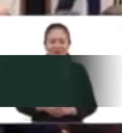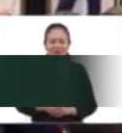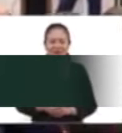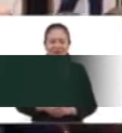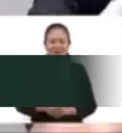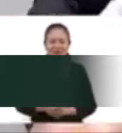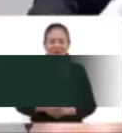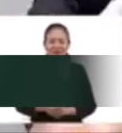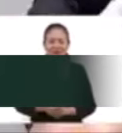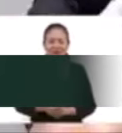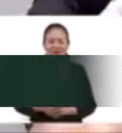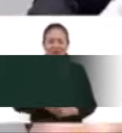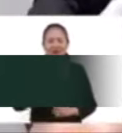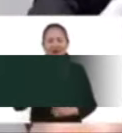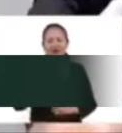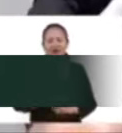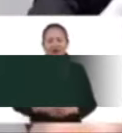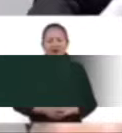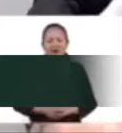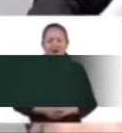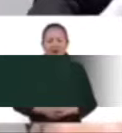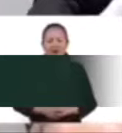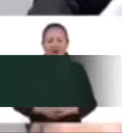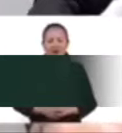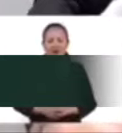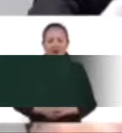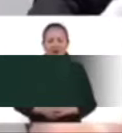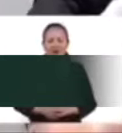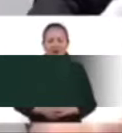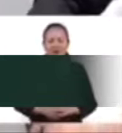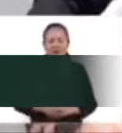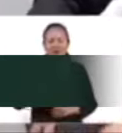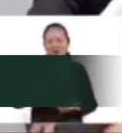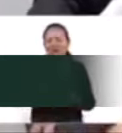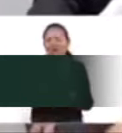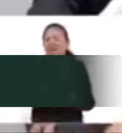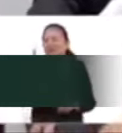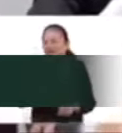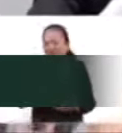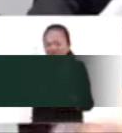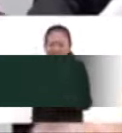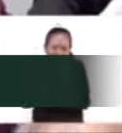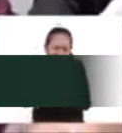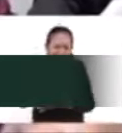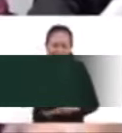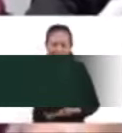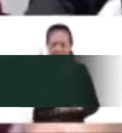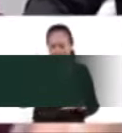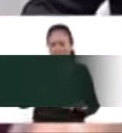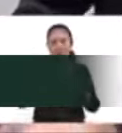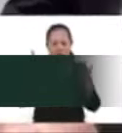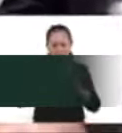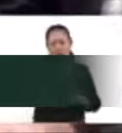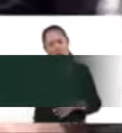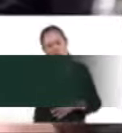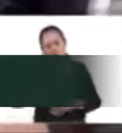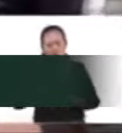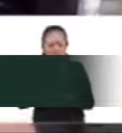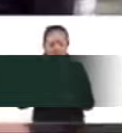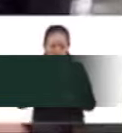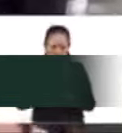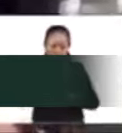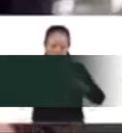bajos en comparación de otras ciudades, pero que al implementarse la tarjeta de movilidad integrada se